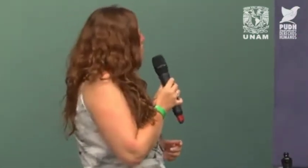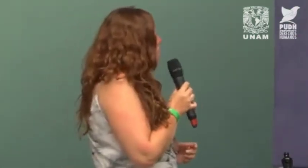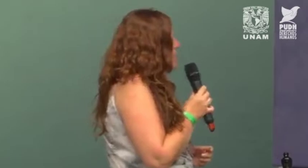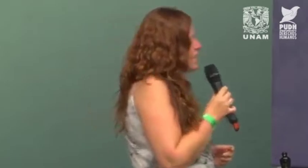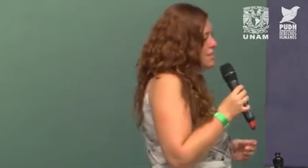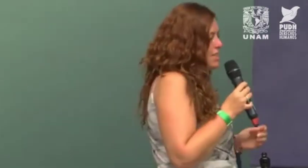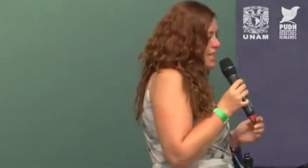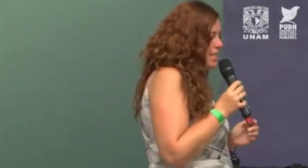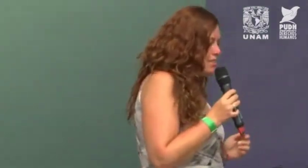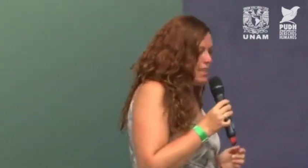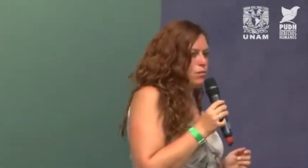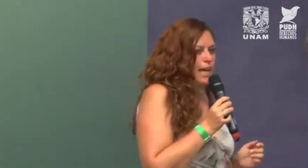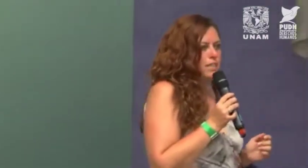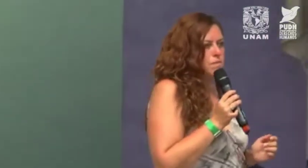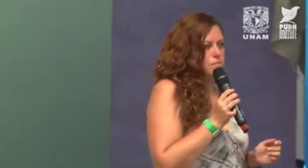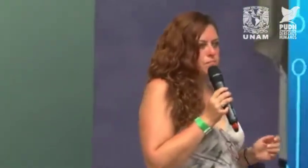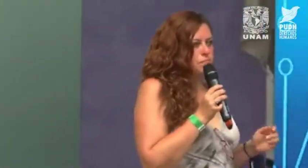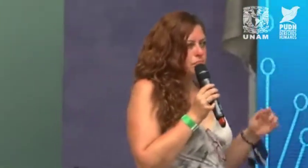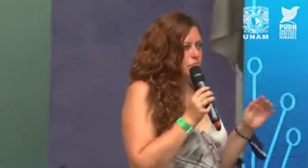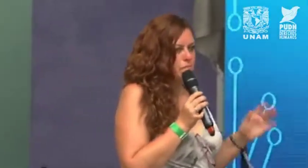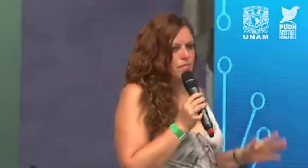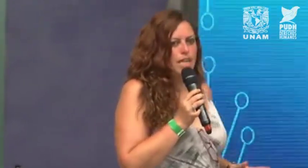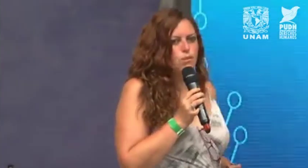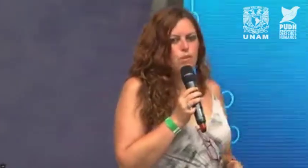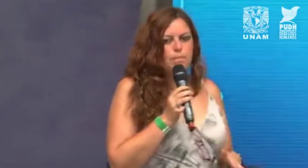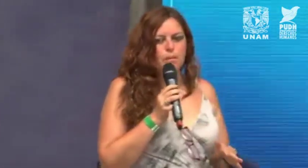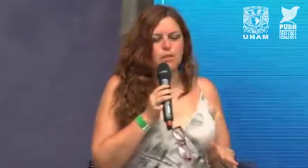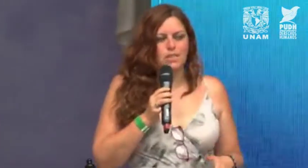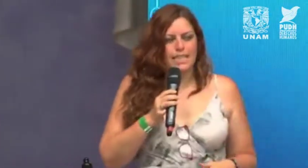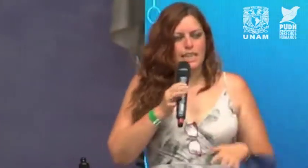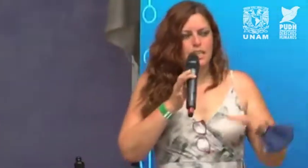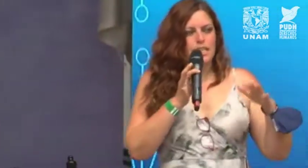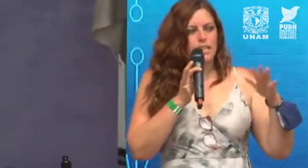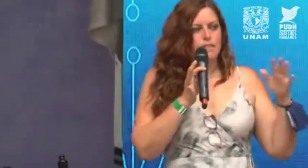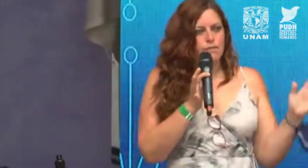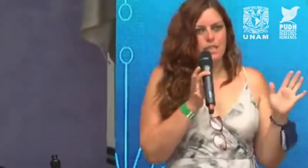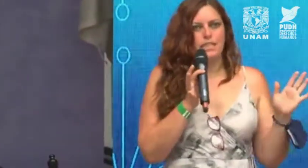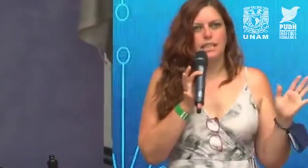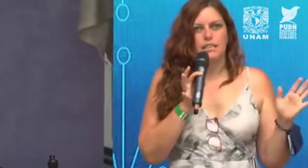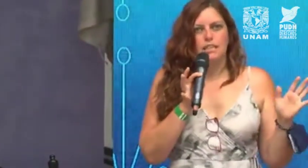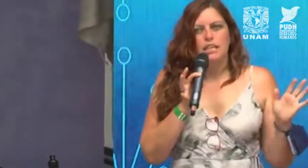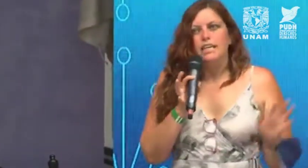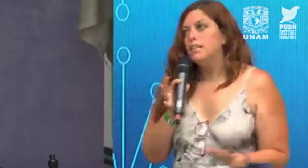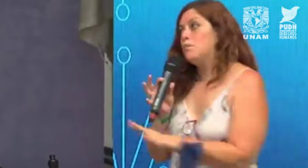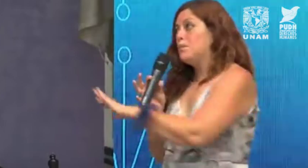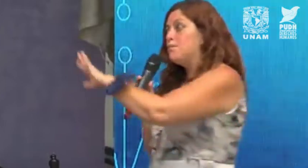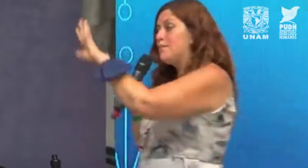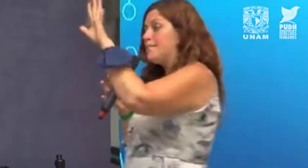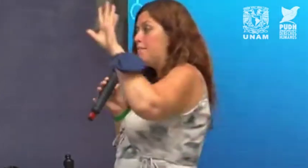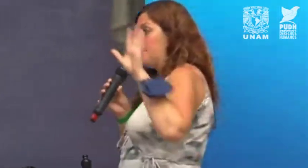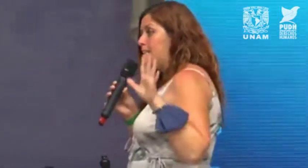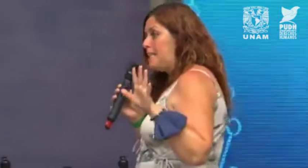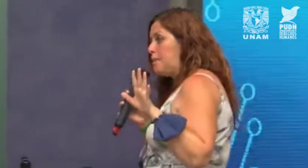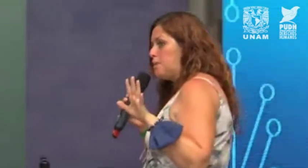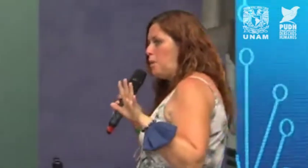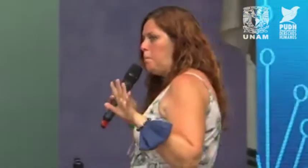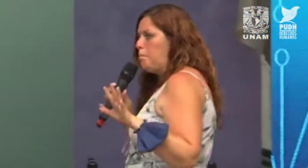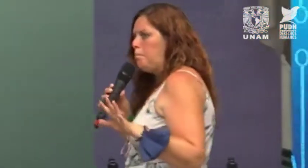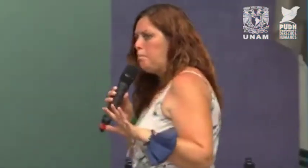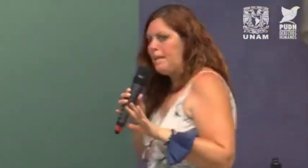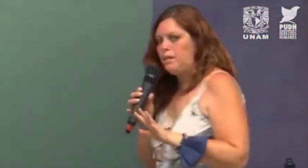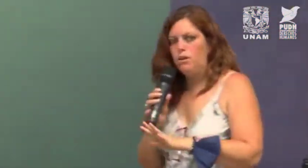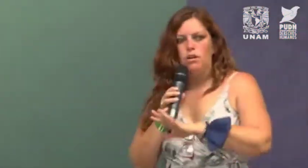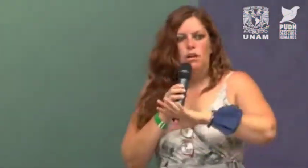Bueno, y imagínense que en este lugar hay una biblioteca infinita. Es como si fuera esta feria del libro,